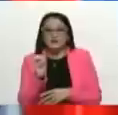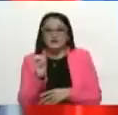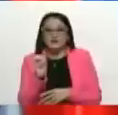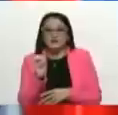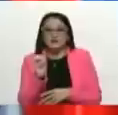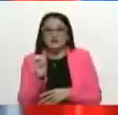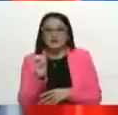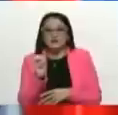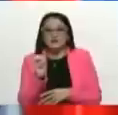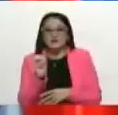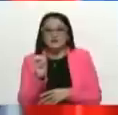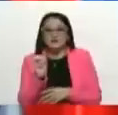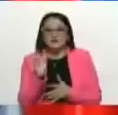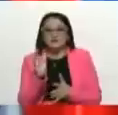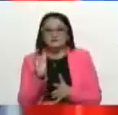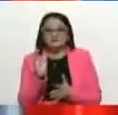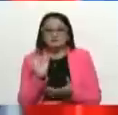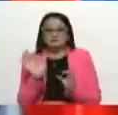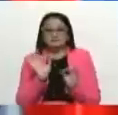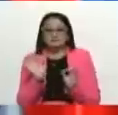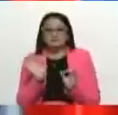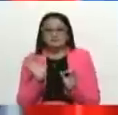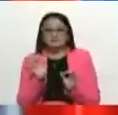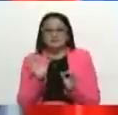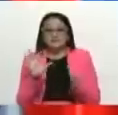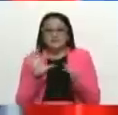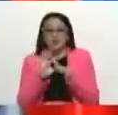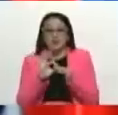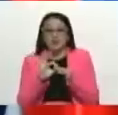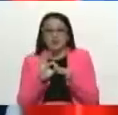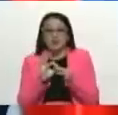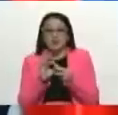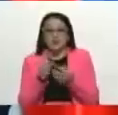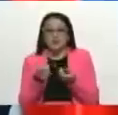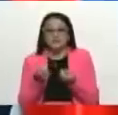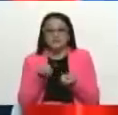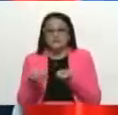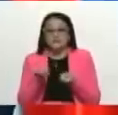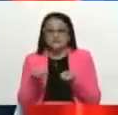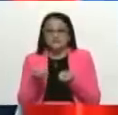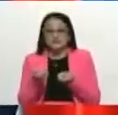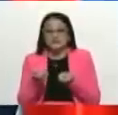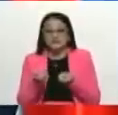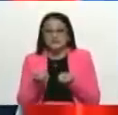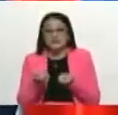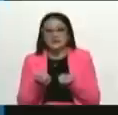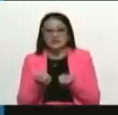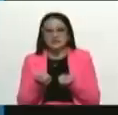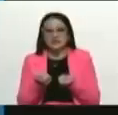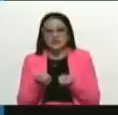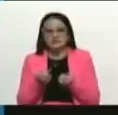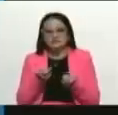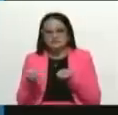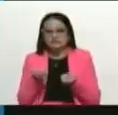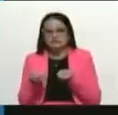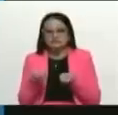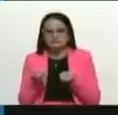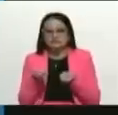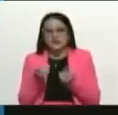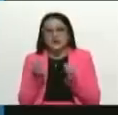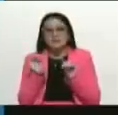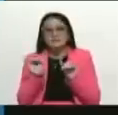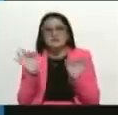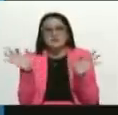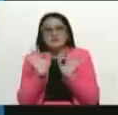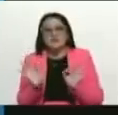40 hechos vinculados a la extorsión, con la misma modalidad que